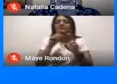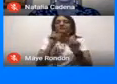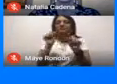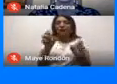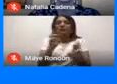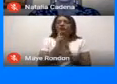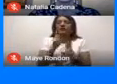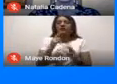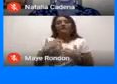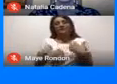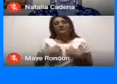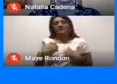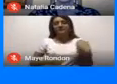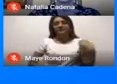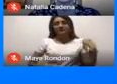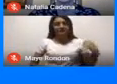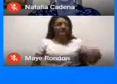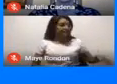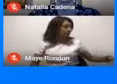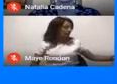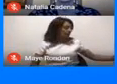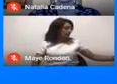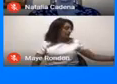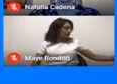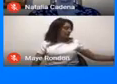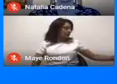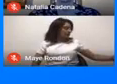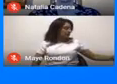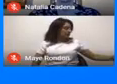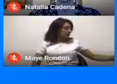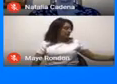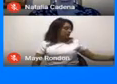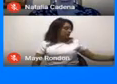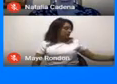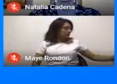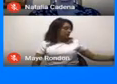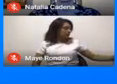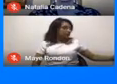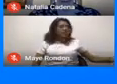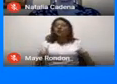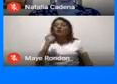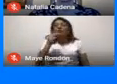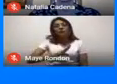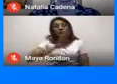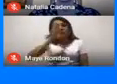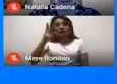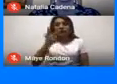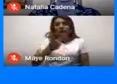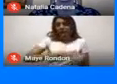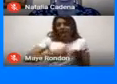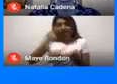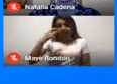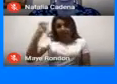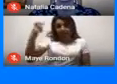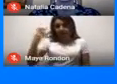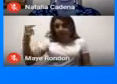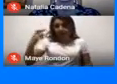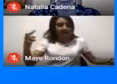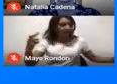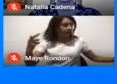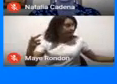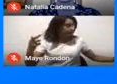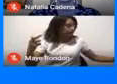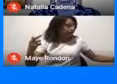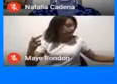inquietudes y estas preguntas que todos tienen. En la tarde de hoy, como de costumbre, nos acompañan 2 profesionales, intérpretes de lengua de